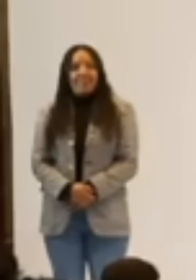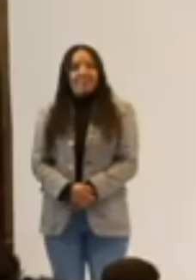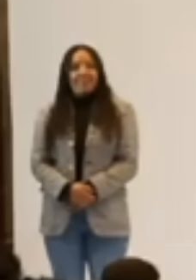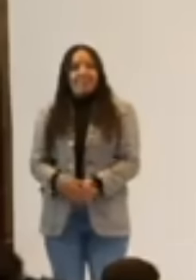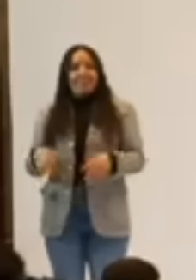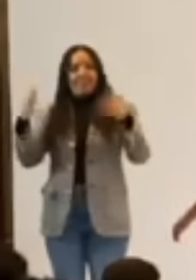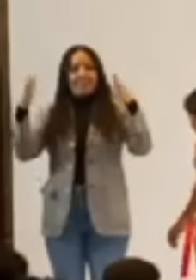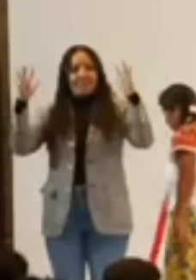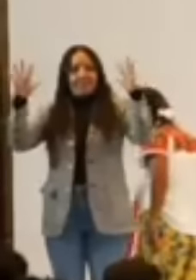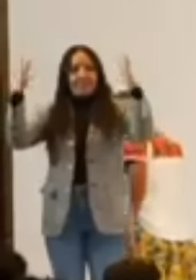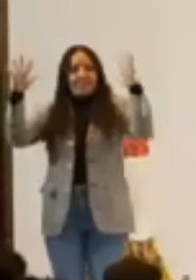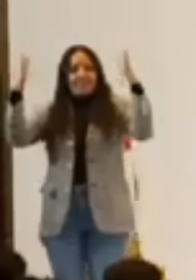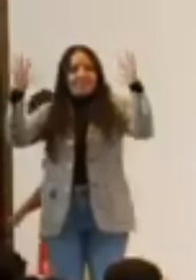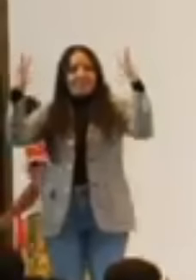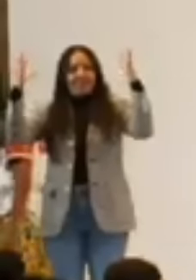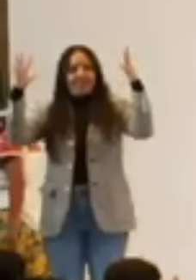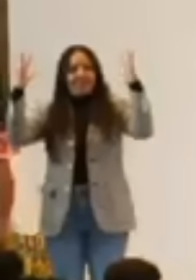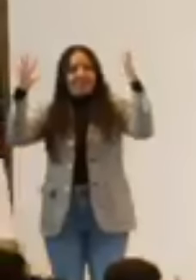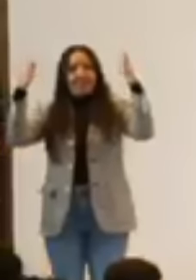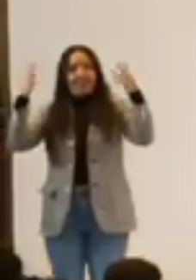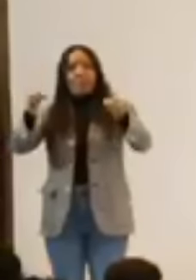Muchas gracias.